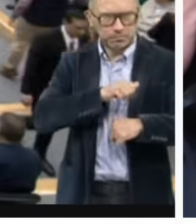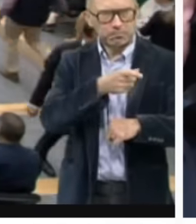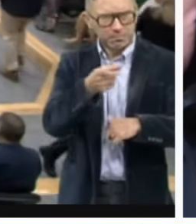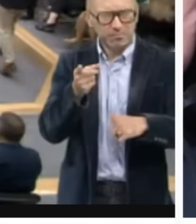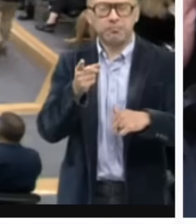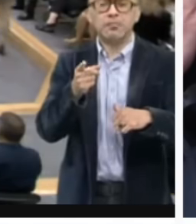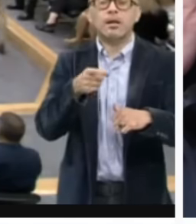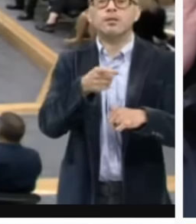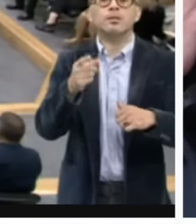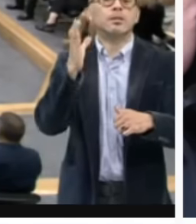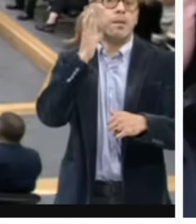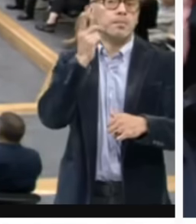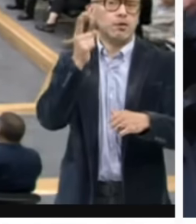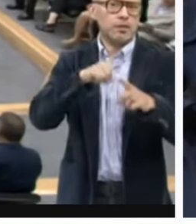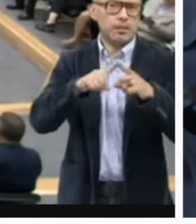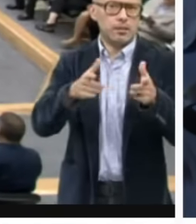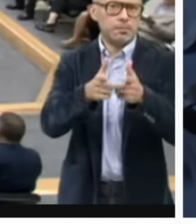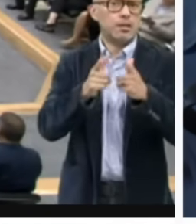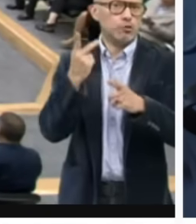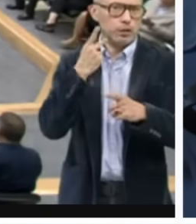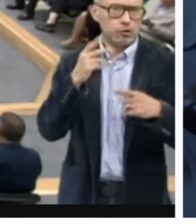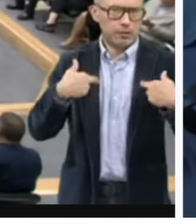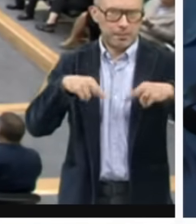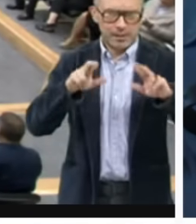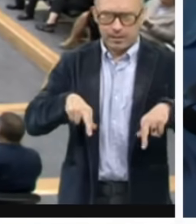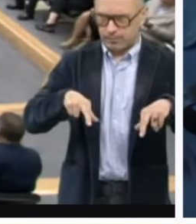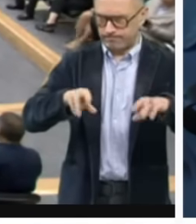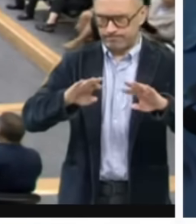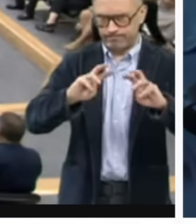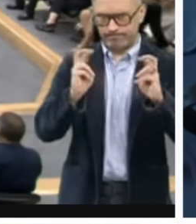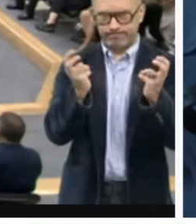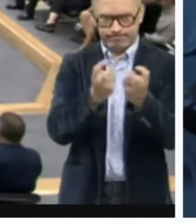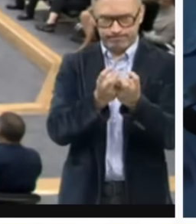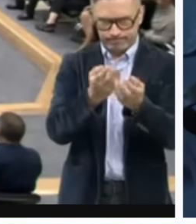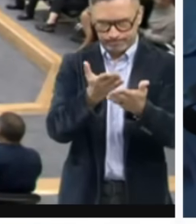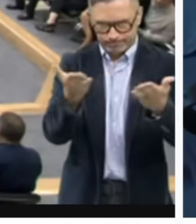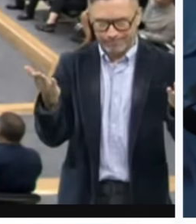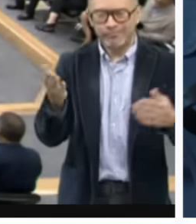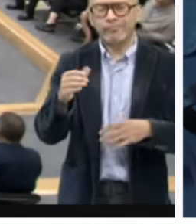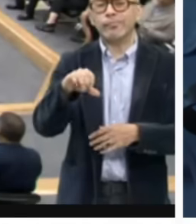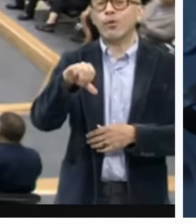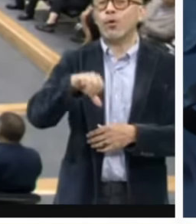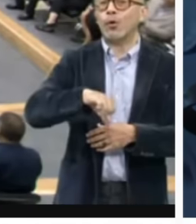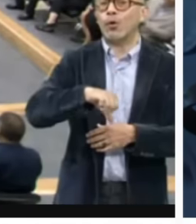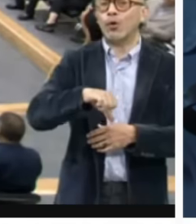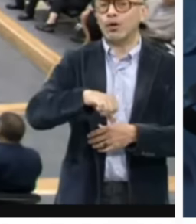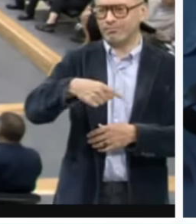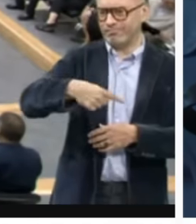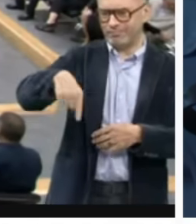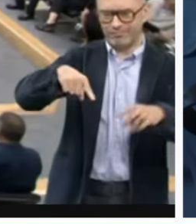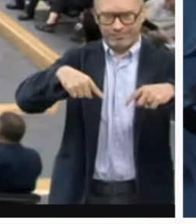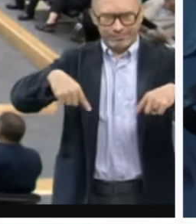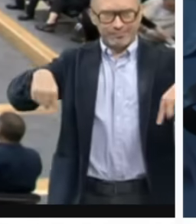del Poder Legislativo, hoy se somete a consideración de esta herradura